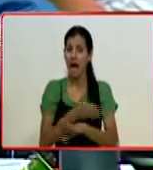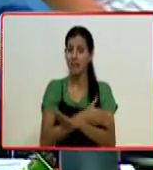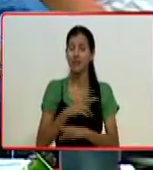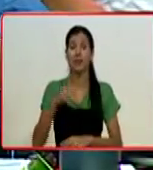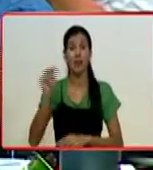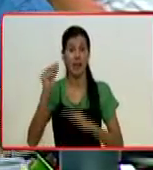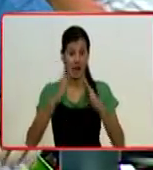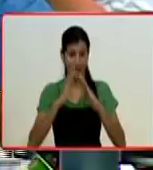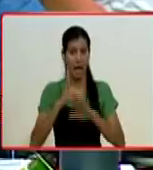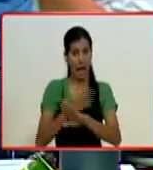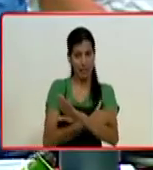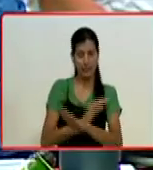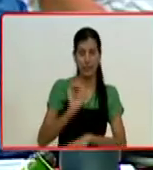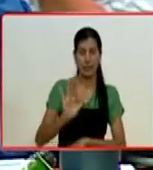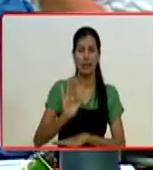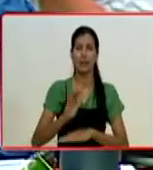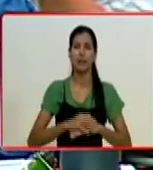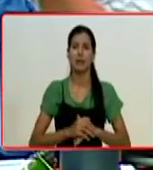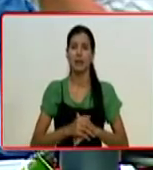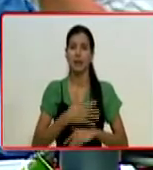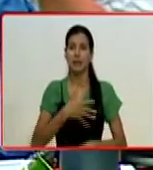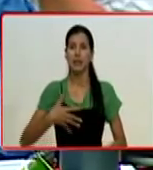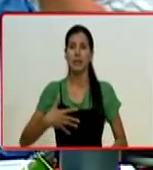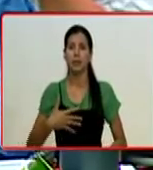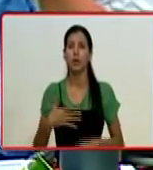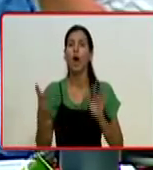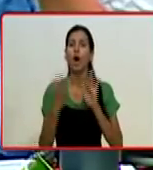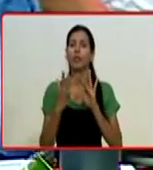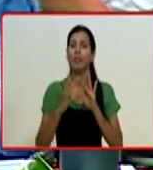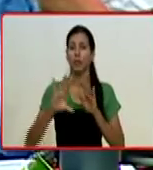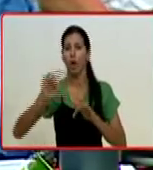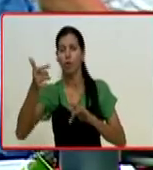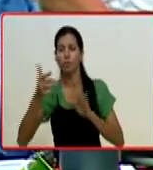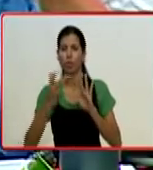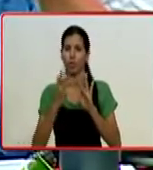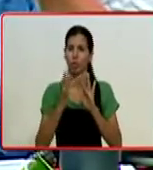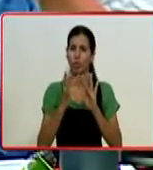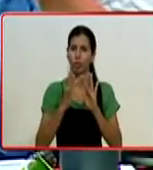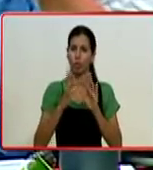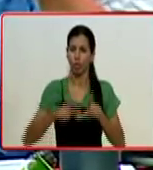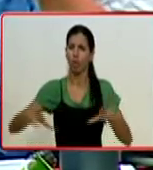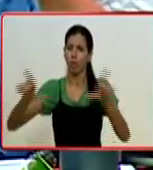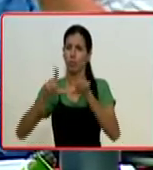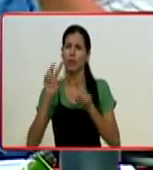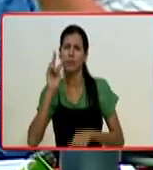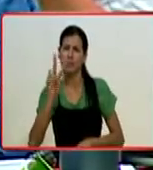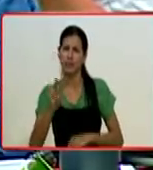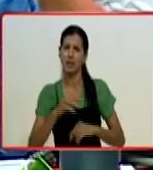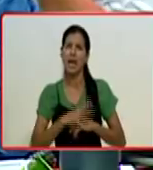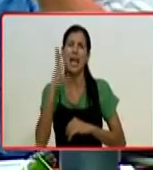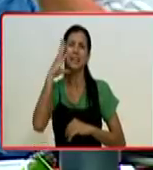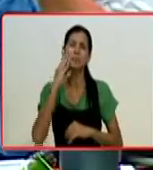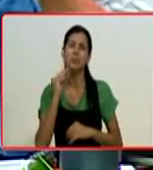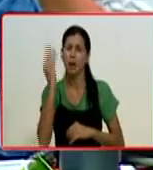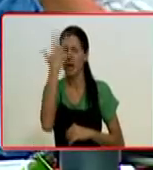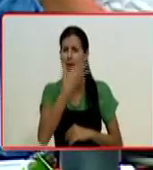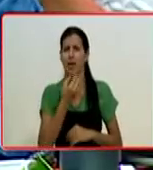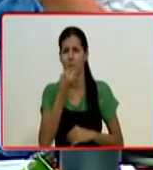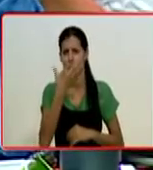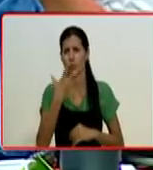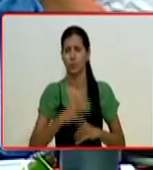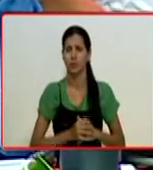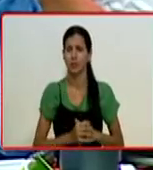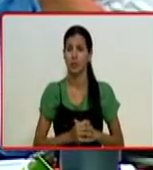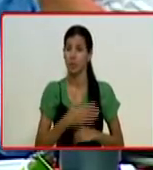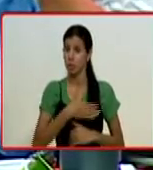casa, yo quiero hacer un pase en vivo para que ustedes vean esta experiencia tan hermosa. Yo